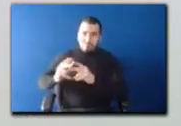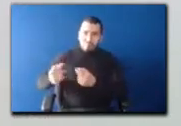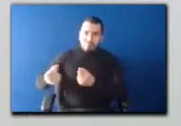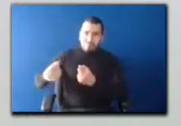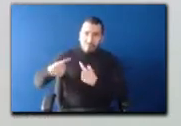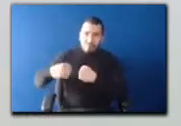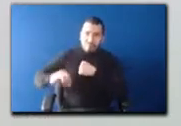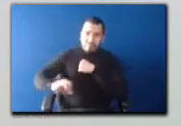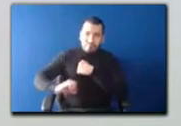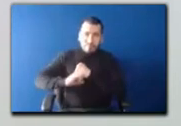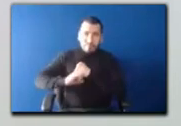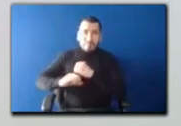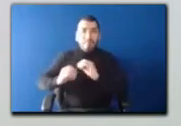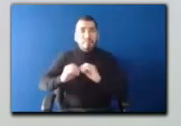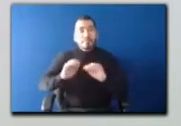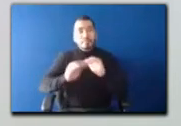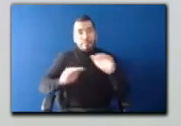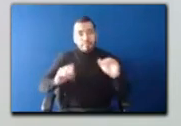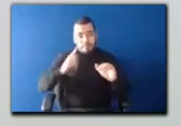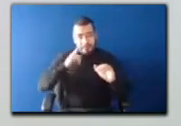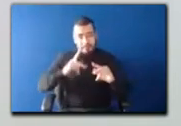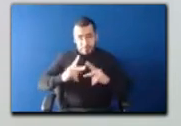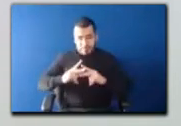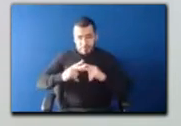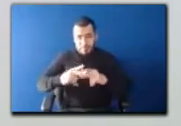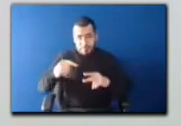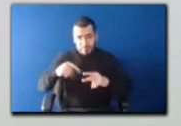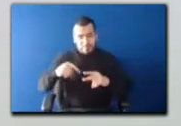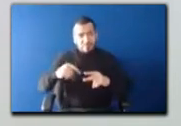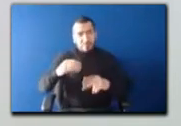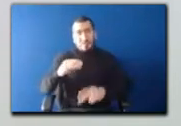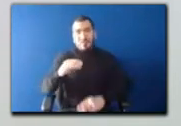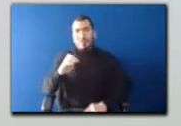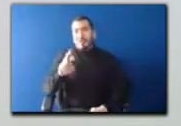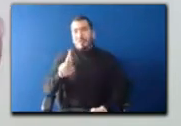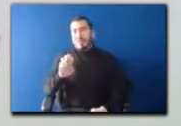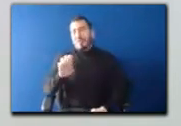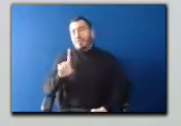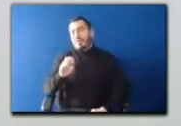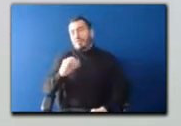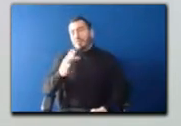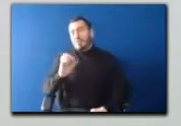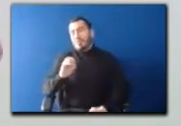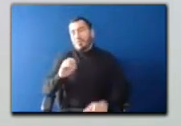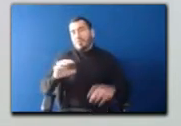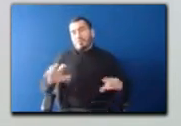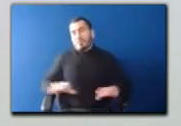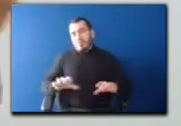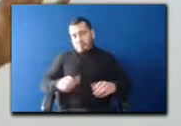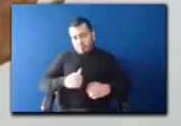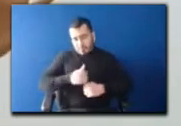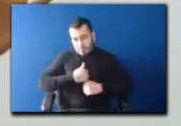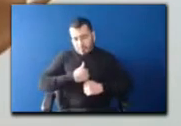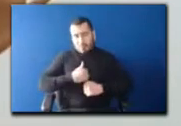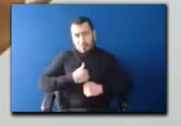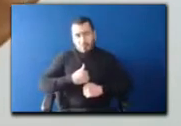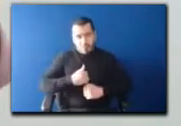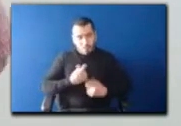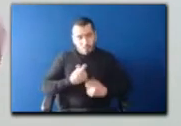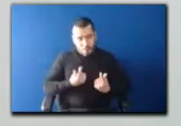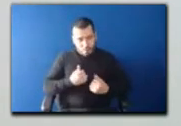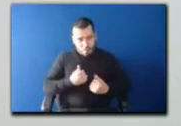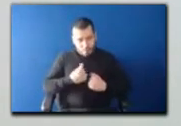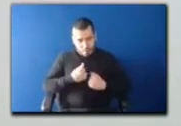recordar algo, el crédito es una actividad libre, siempre y cuando lo haga con dinero propio, cualquier persona